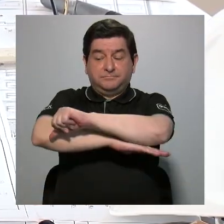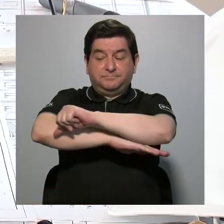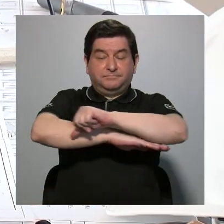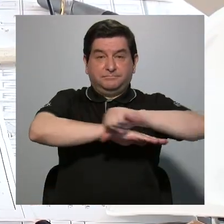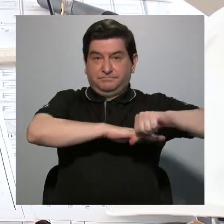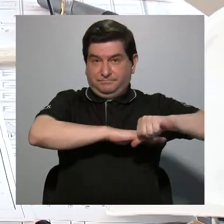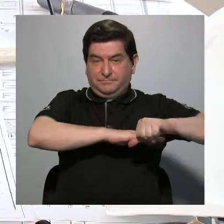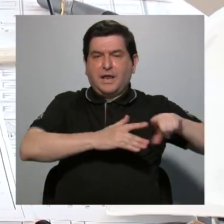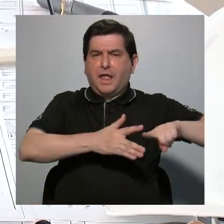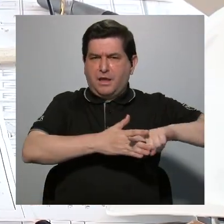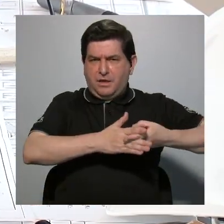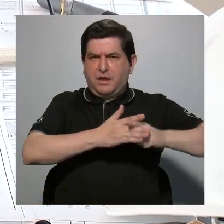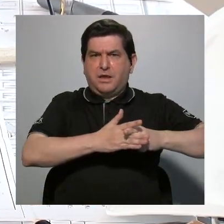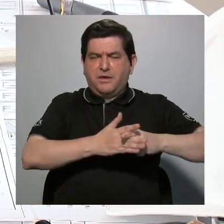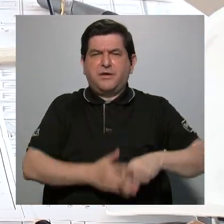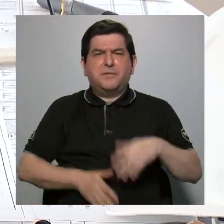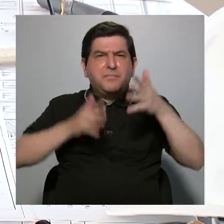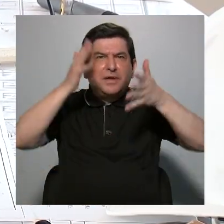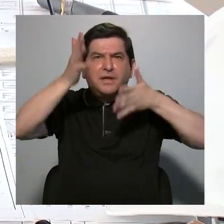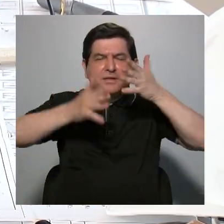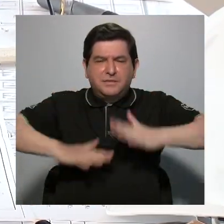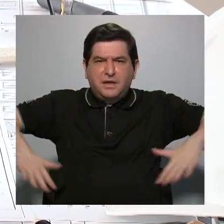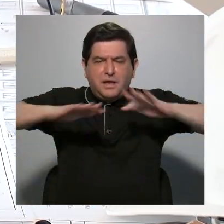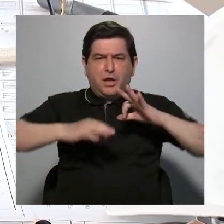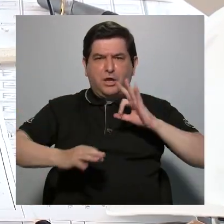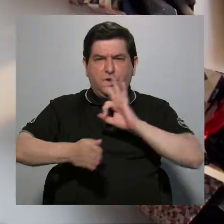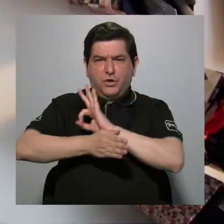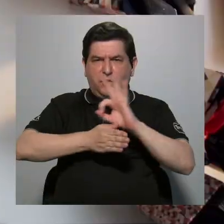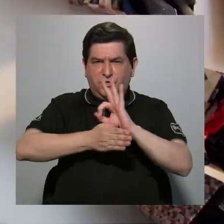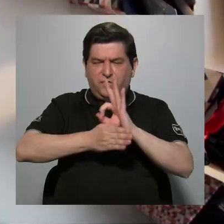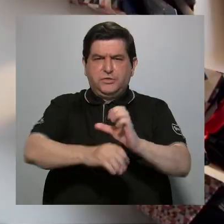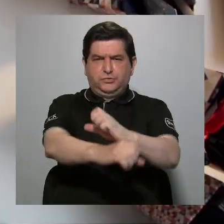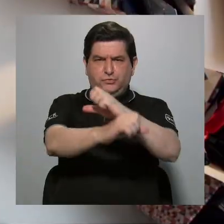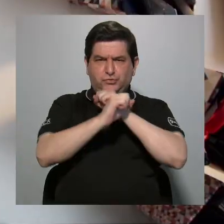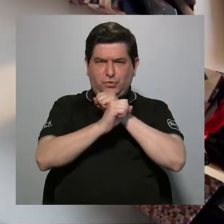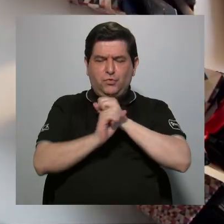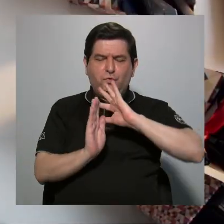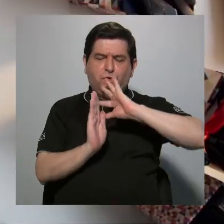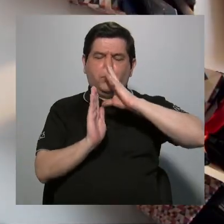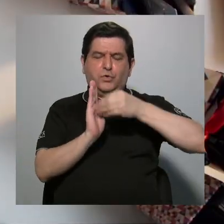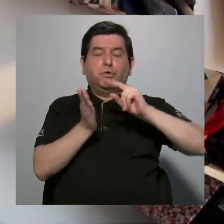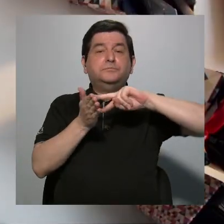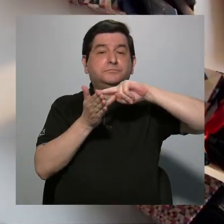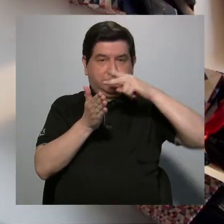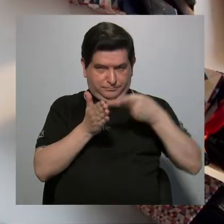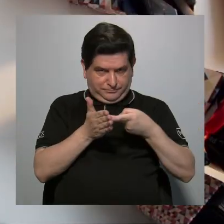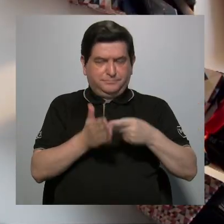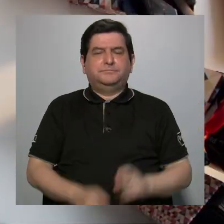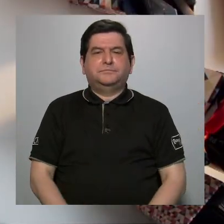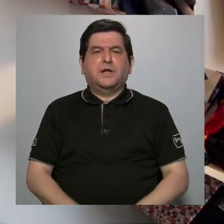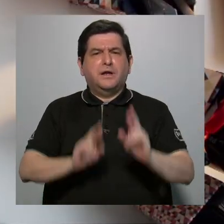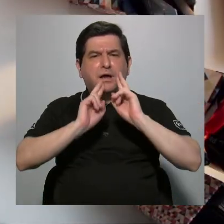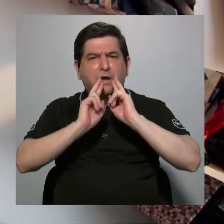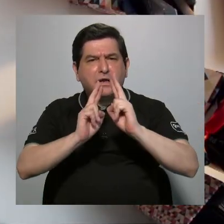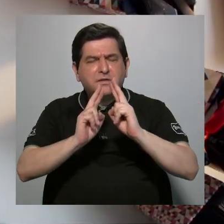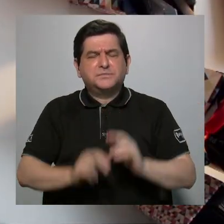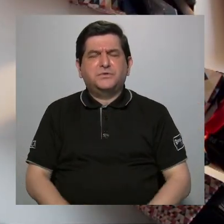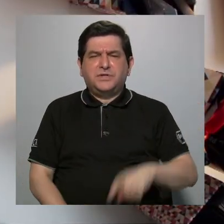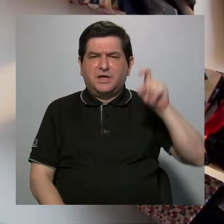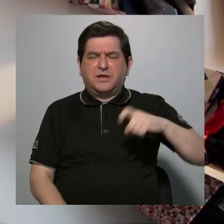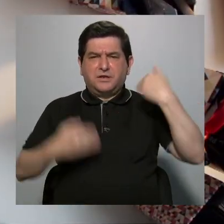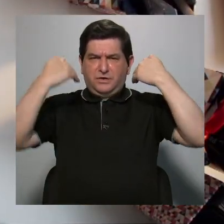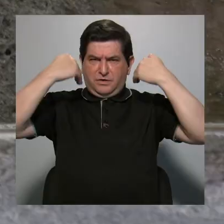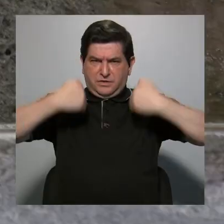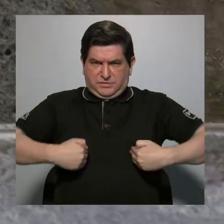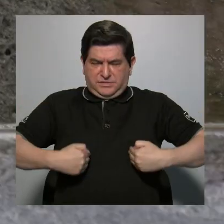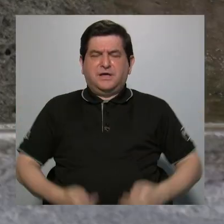La arquitectura ha sido una herramienta para crear espacios funcionales, seguros y estéticamente significativos que respondan a las